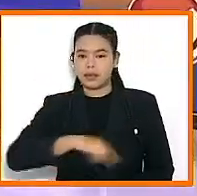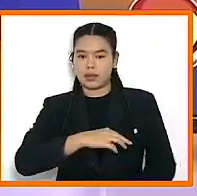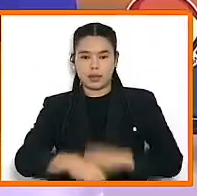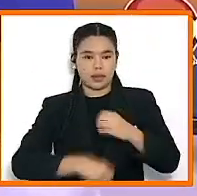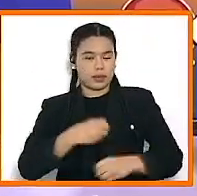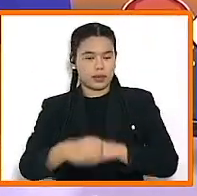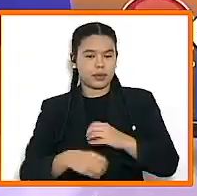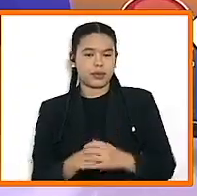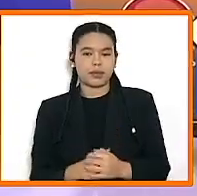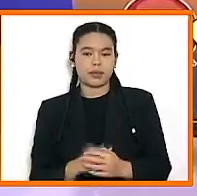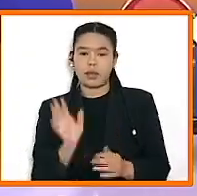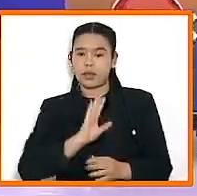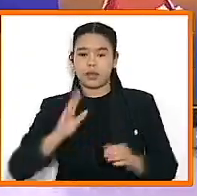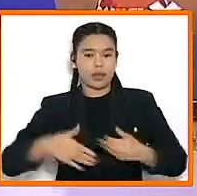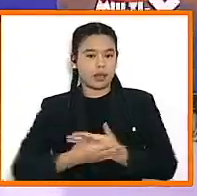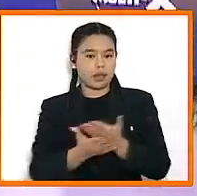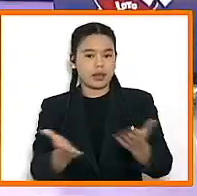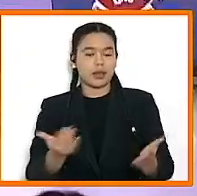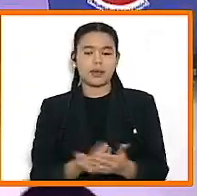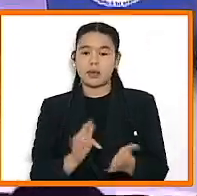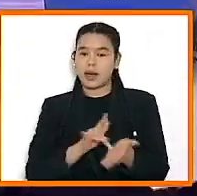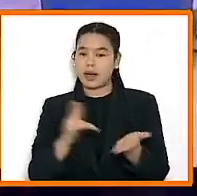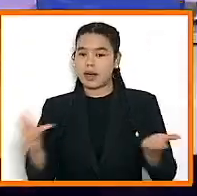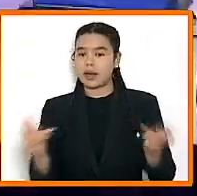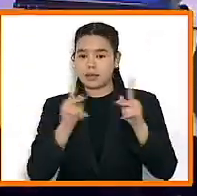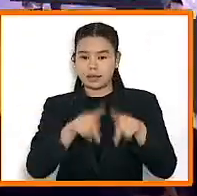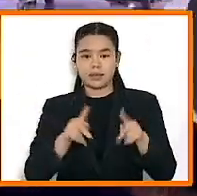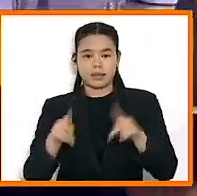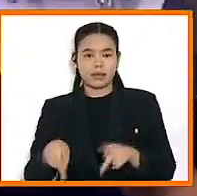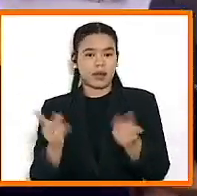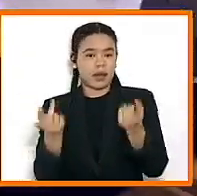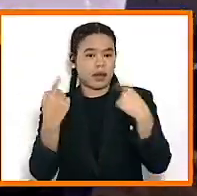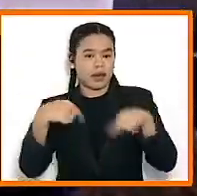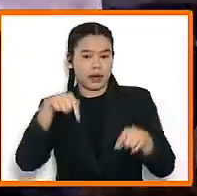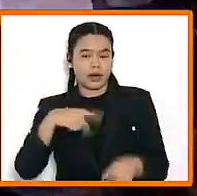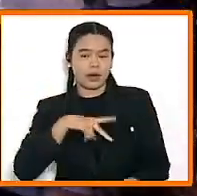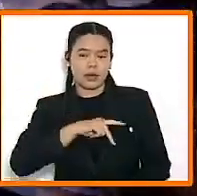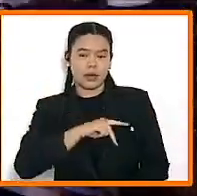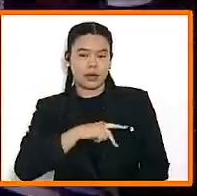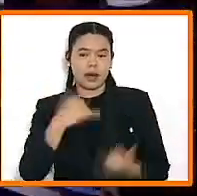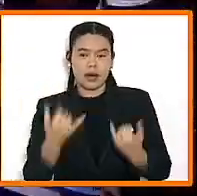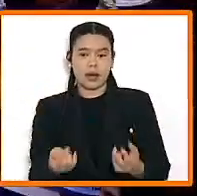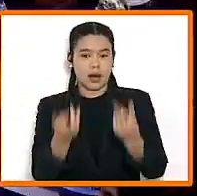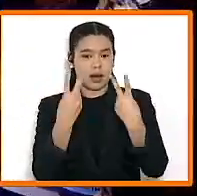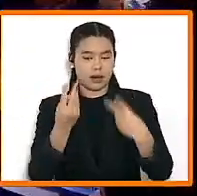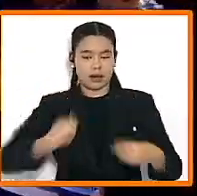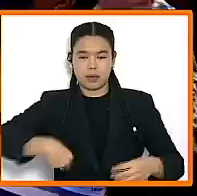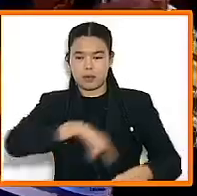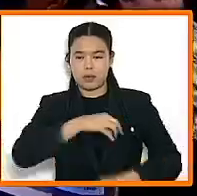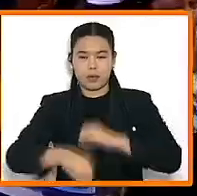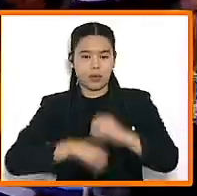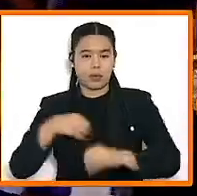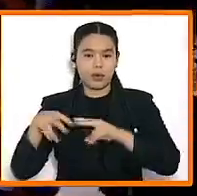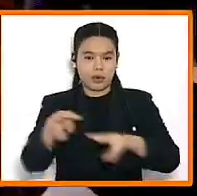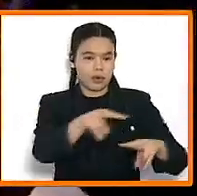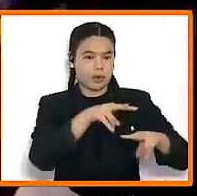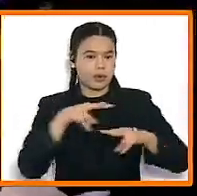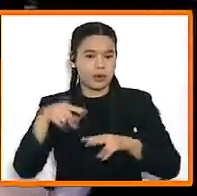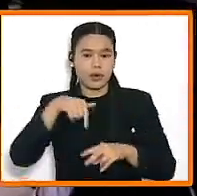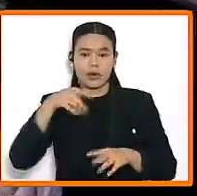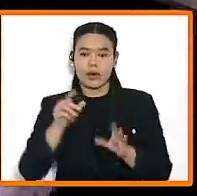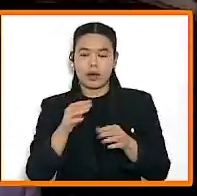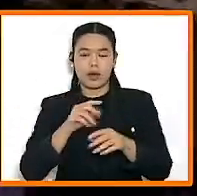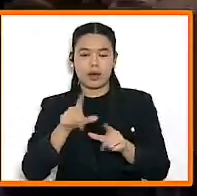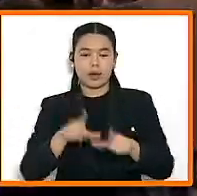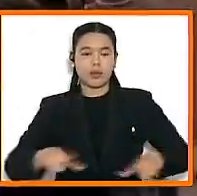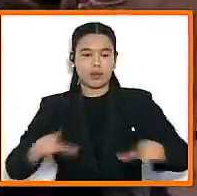nuestros juegos. Nos despedimos y agradeciéndoles a nuestro público por haber venido a presenciar nuestro sorteo en vivo desde Expo